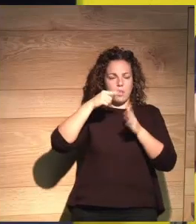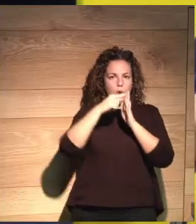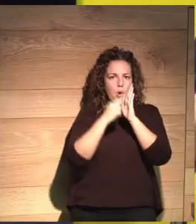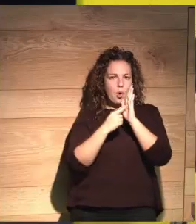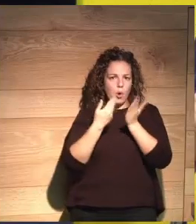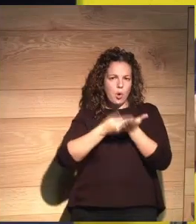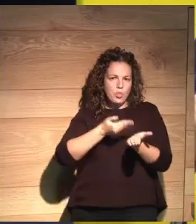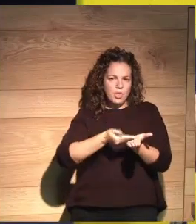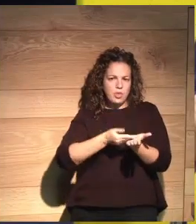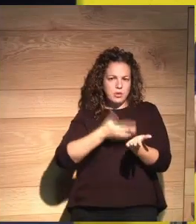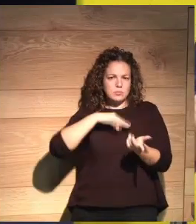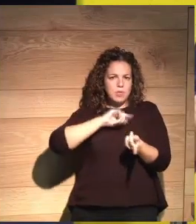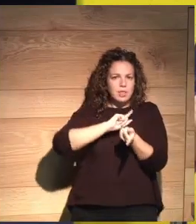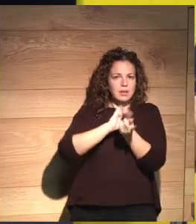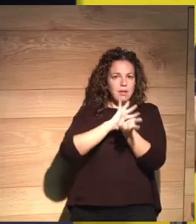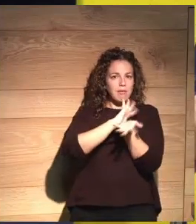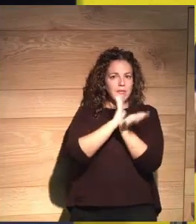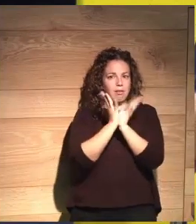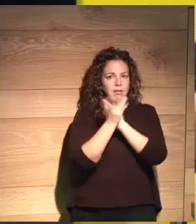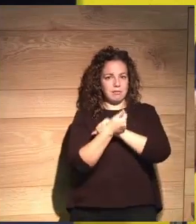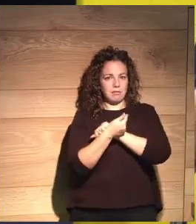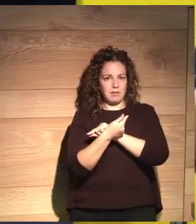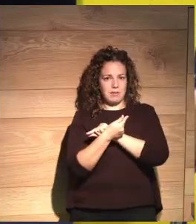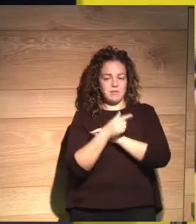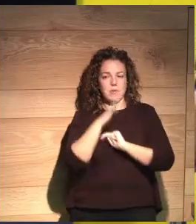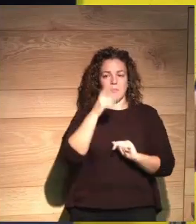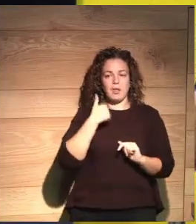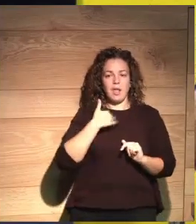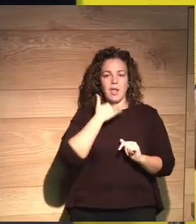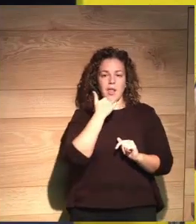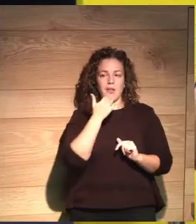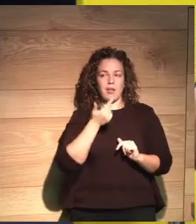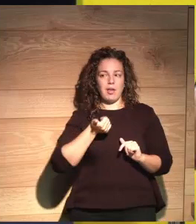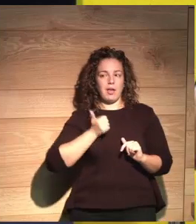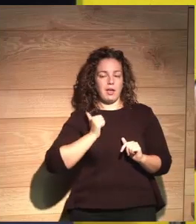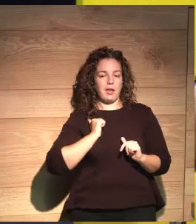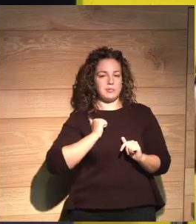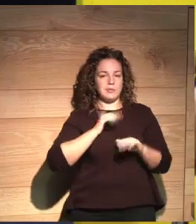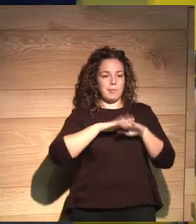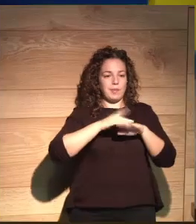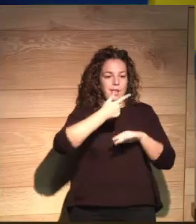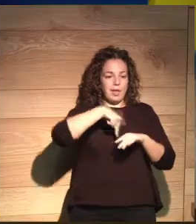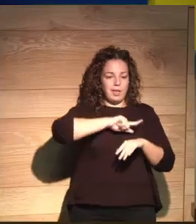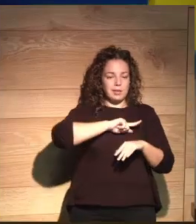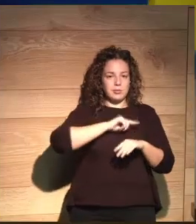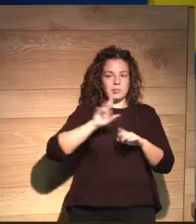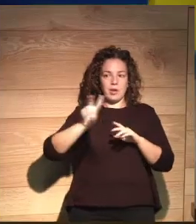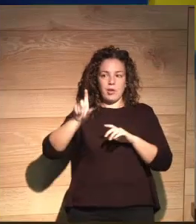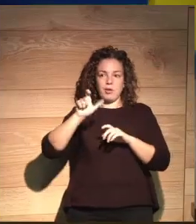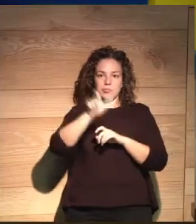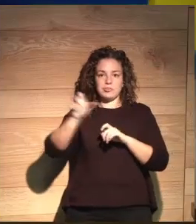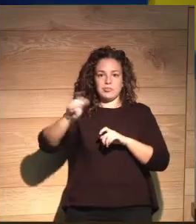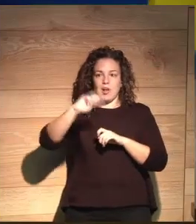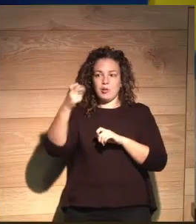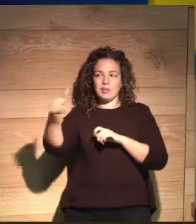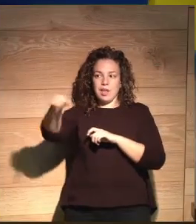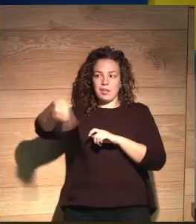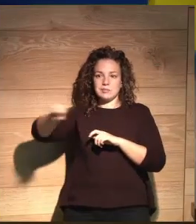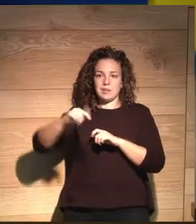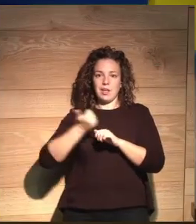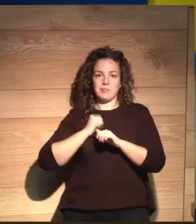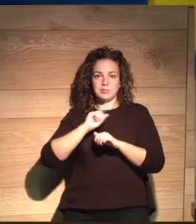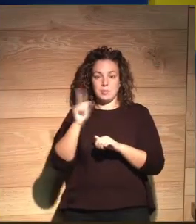en algo que es a la ventaja de ellos pero no de los otros lo que trate de decir sobre pero